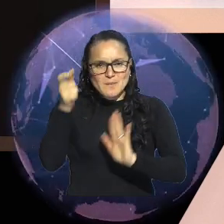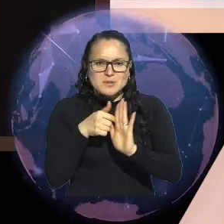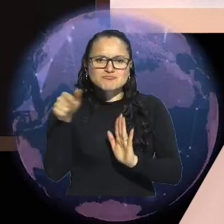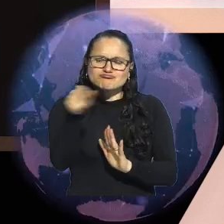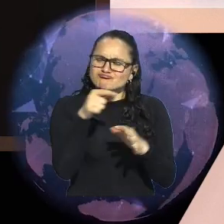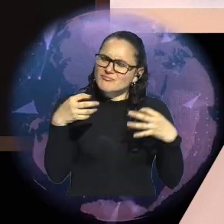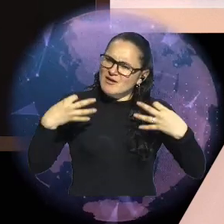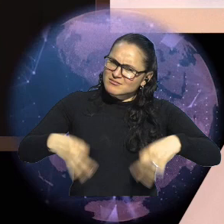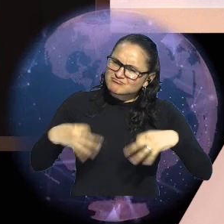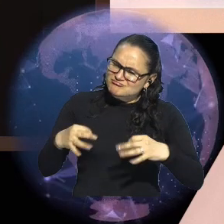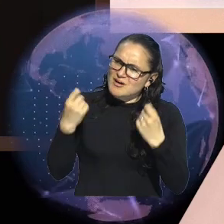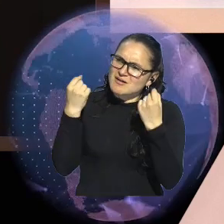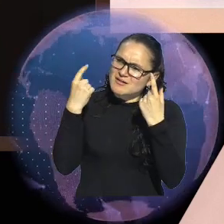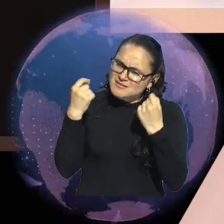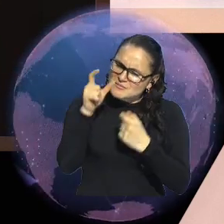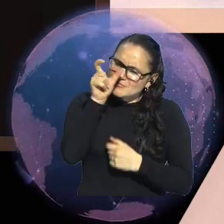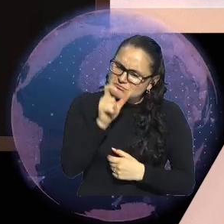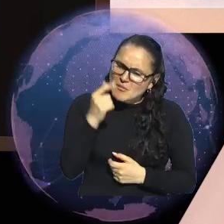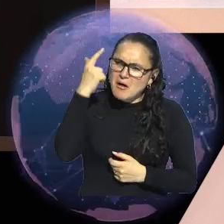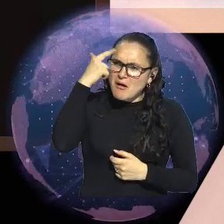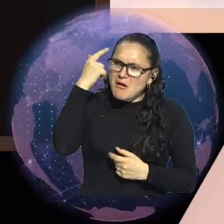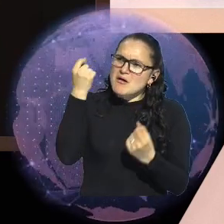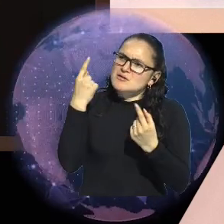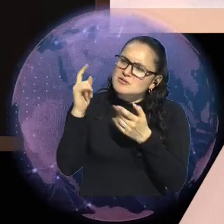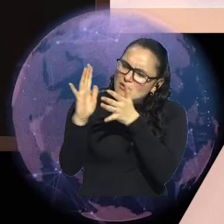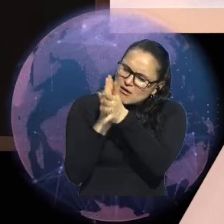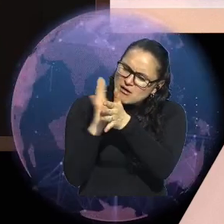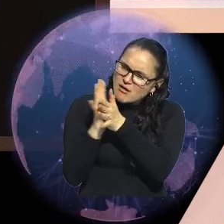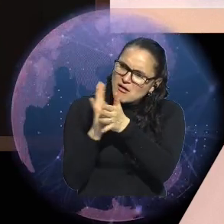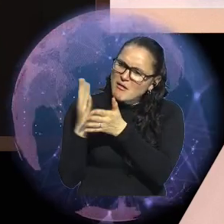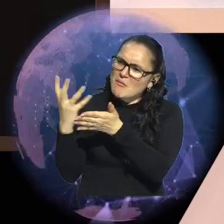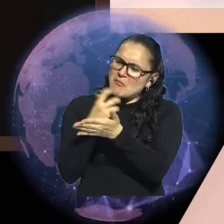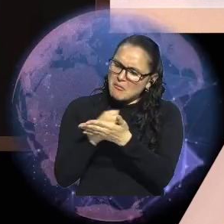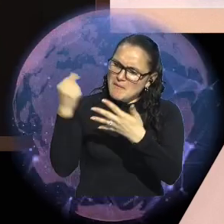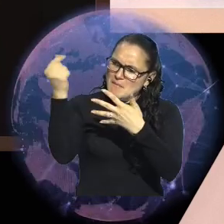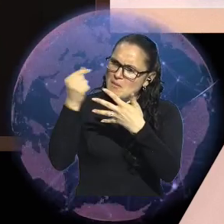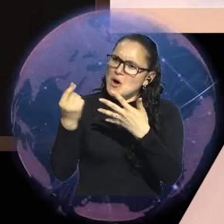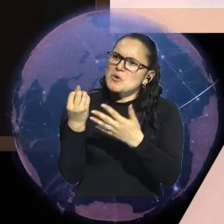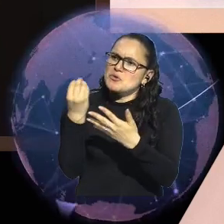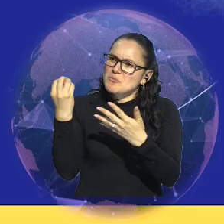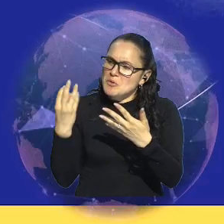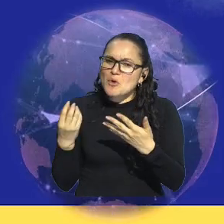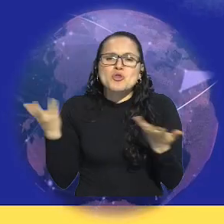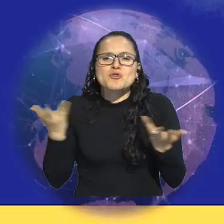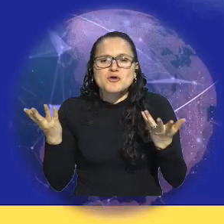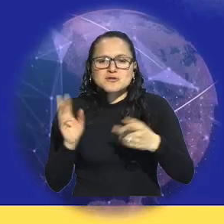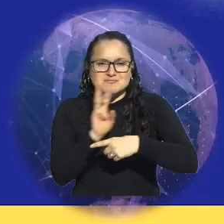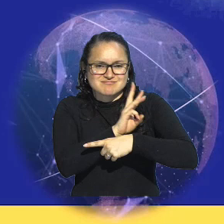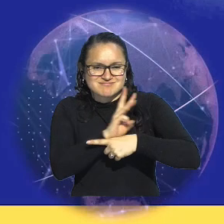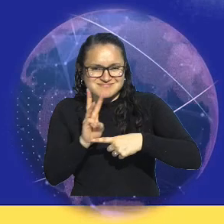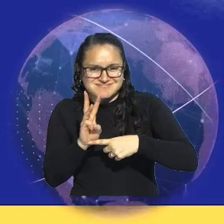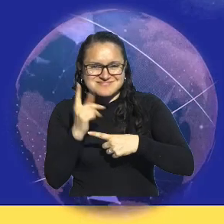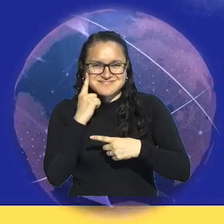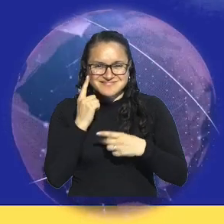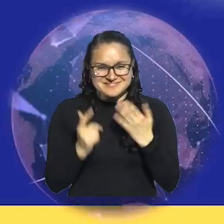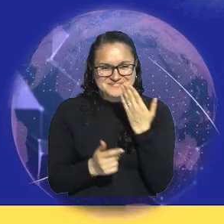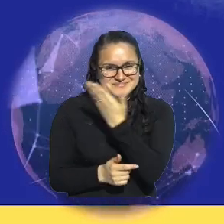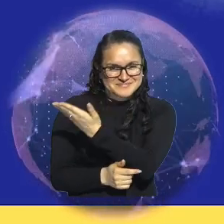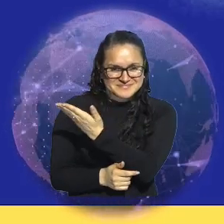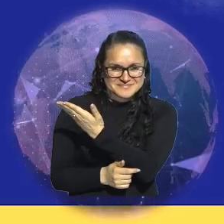interesados explorar a fondo tanto los datos como las cifras a través de nuestra plataforma de datos abiertos que se